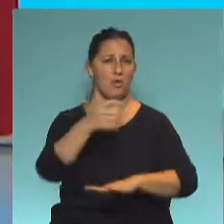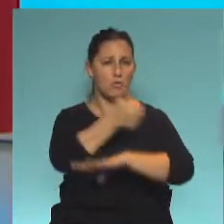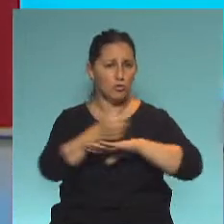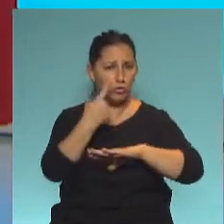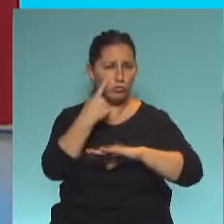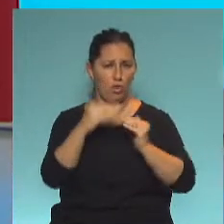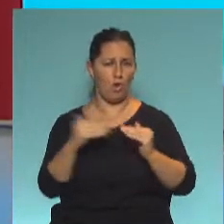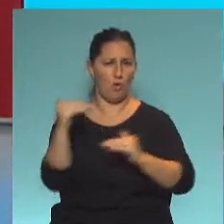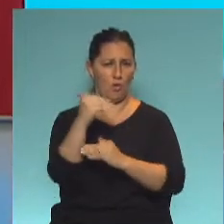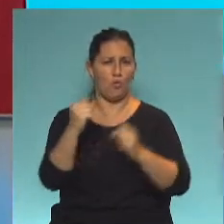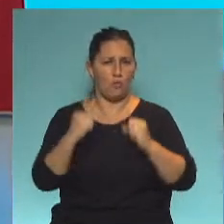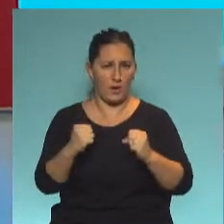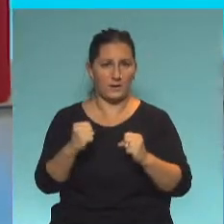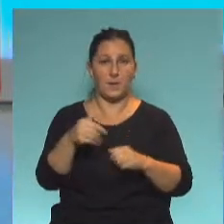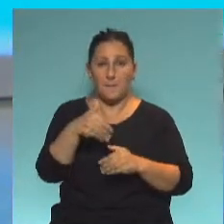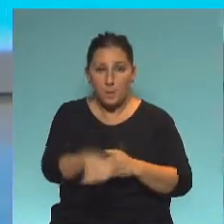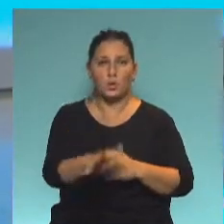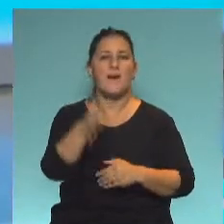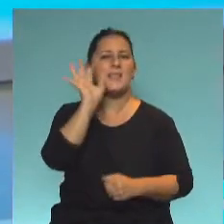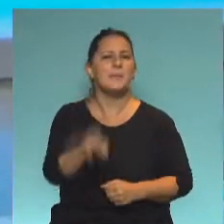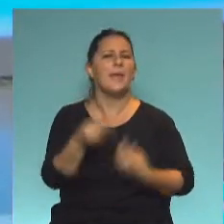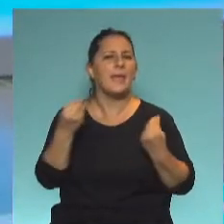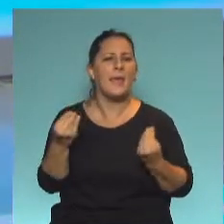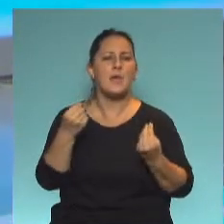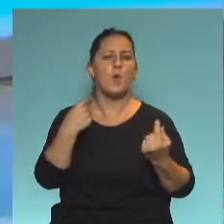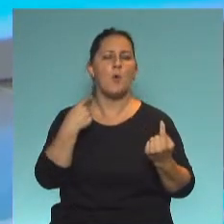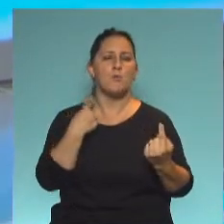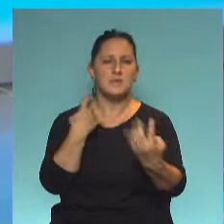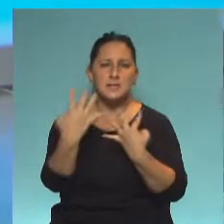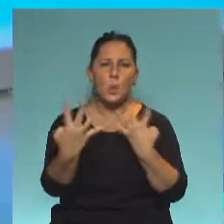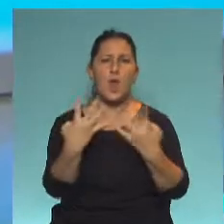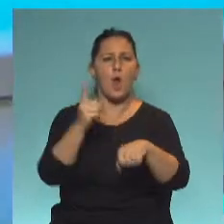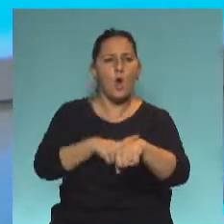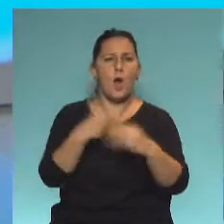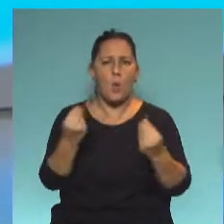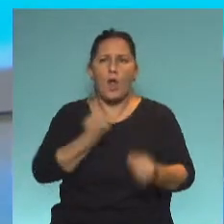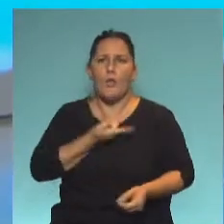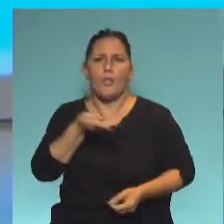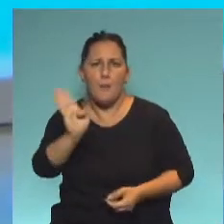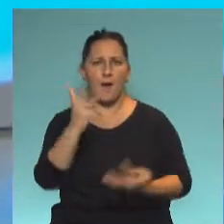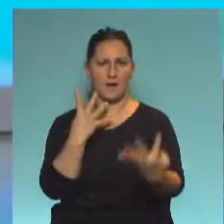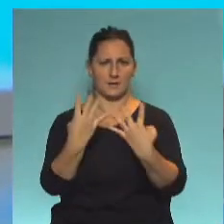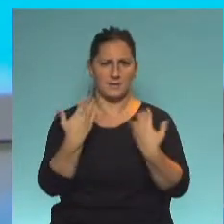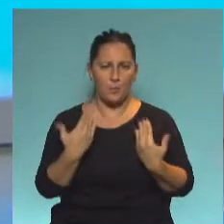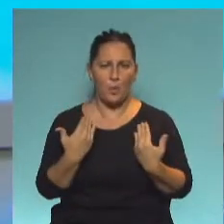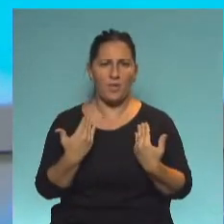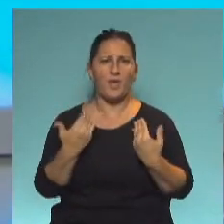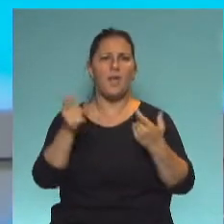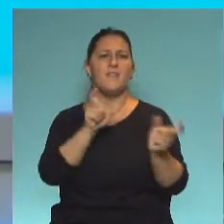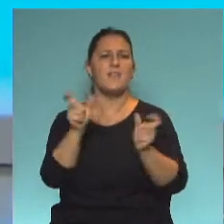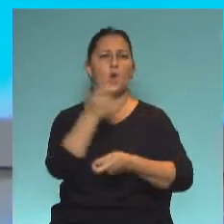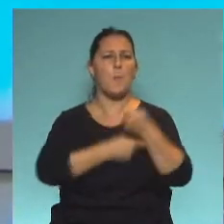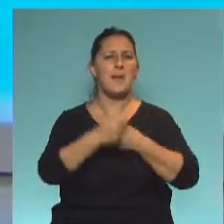En un ratito ustedes se van a enterar qué es lo que tienen que hacer para circular, a qué horas pueden circular, hacia dónde pueden circular, la diferencia entre